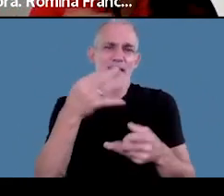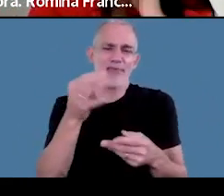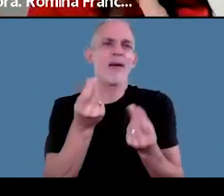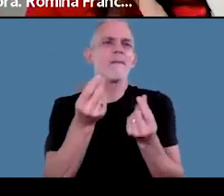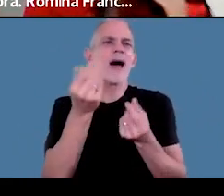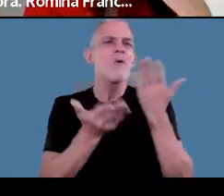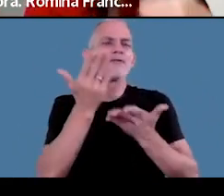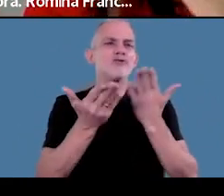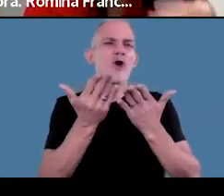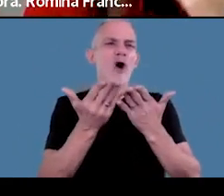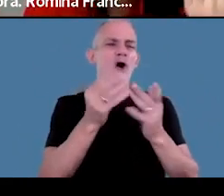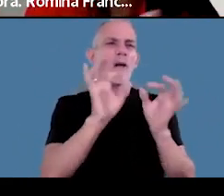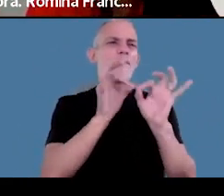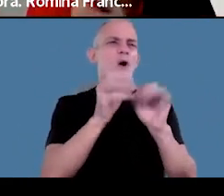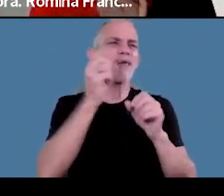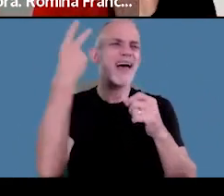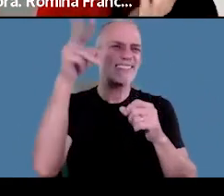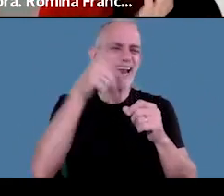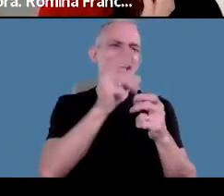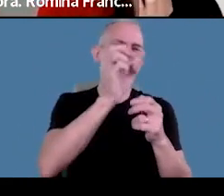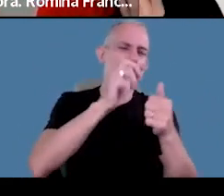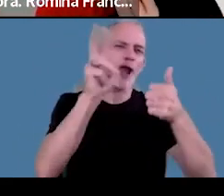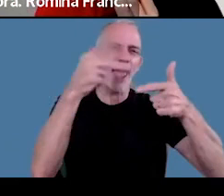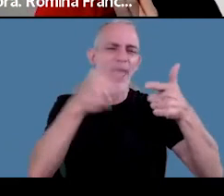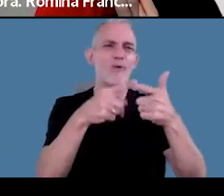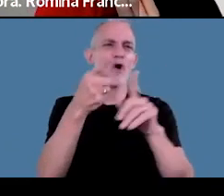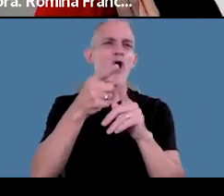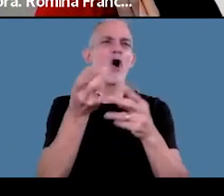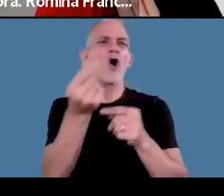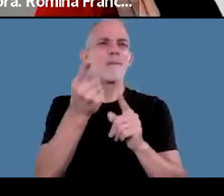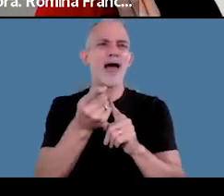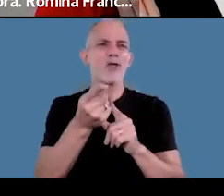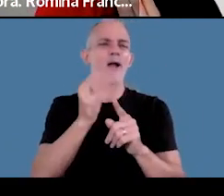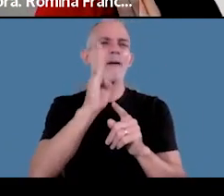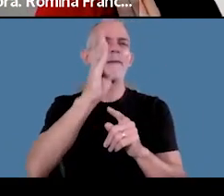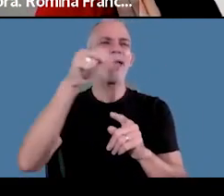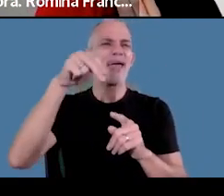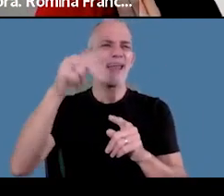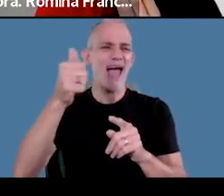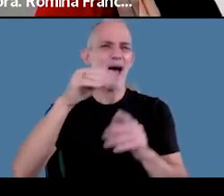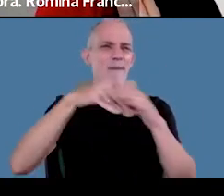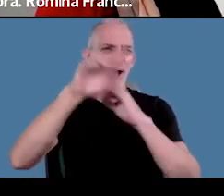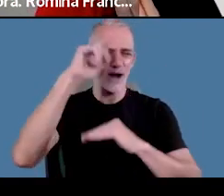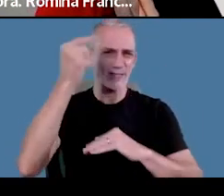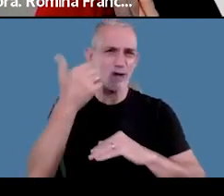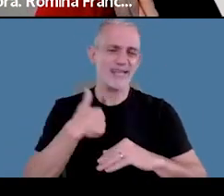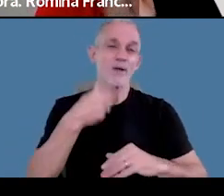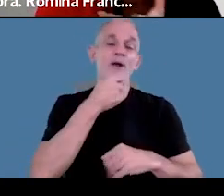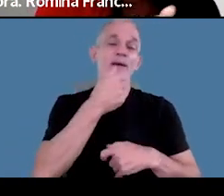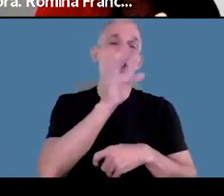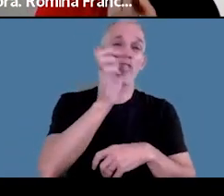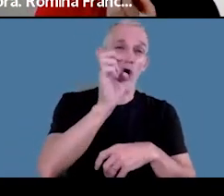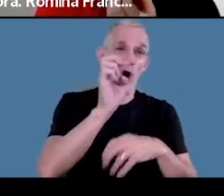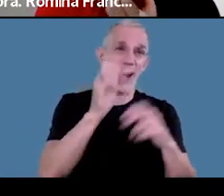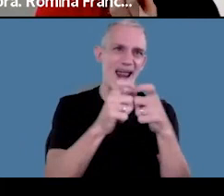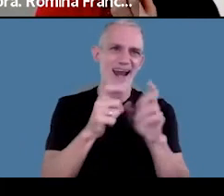evaluada al tipo de cambio comprador BNA, y ahí aclaro que es dólar divisa, porque así